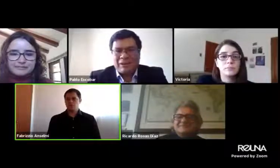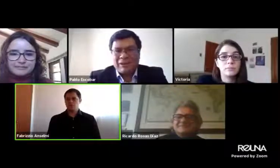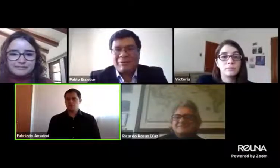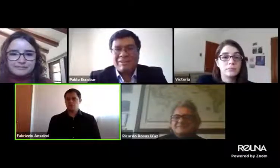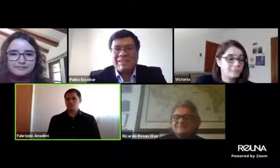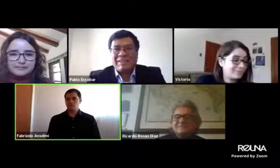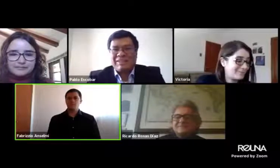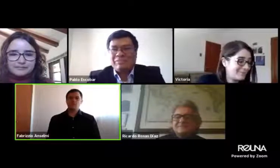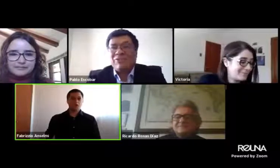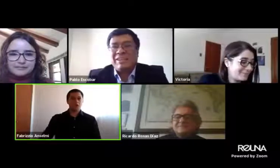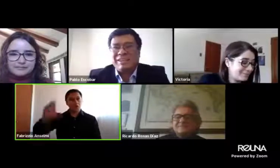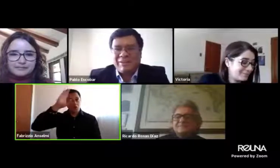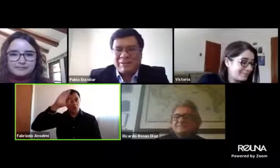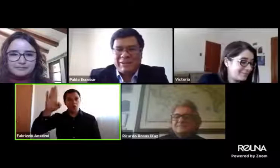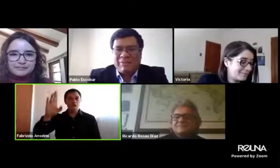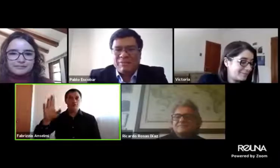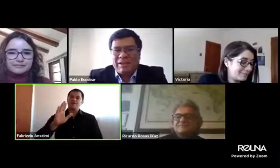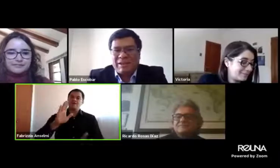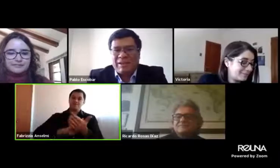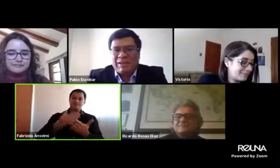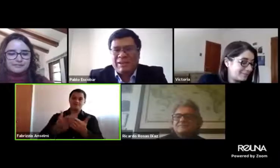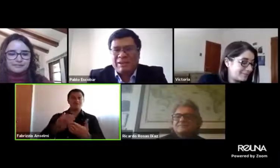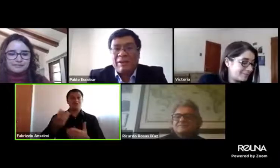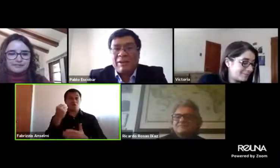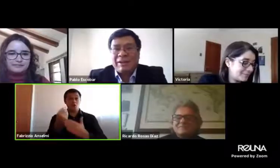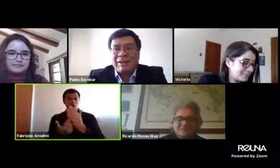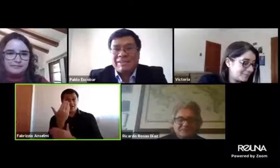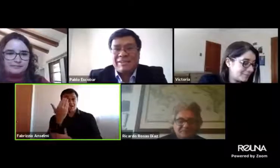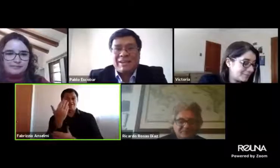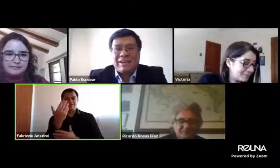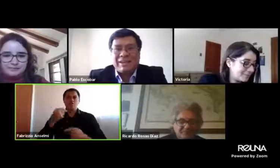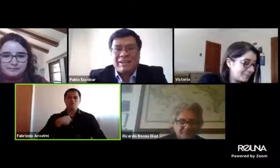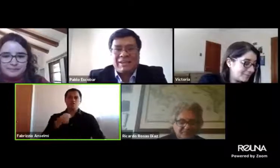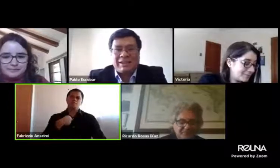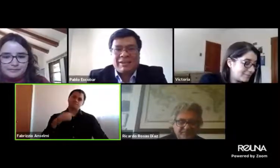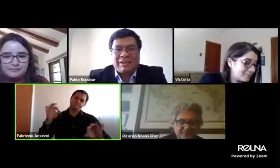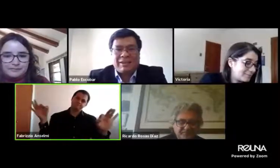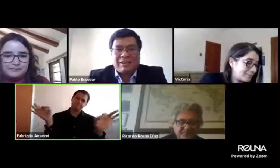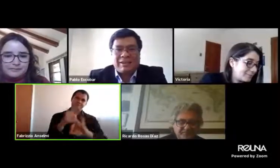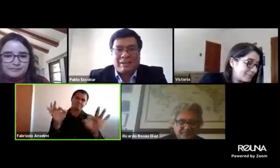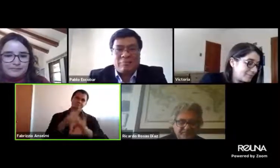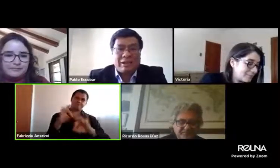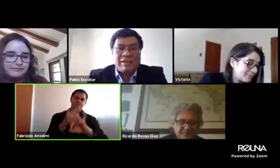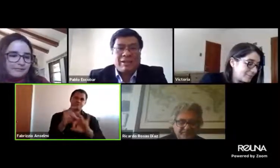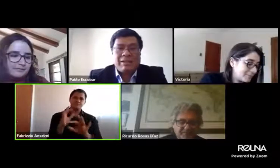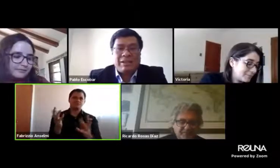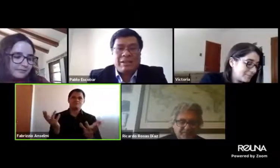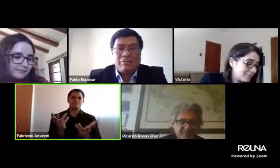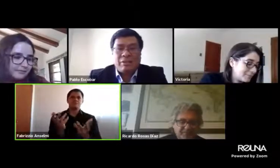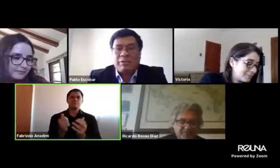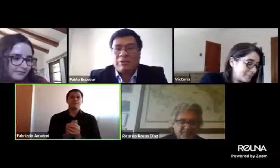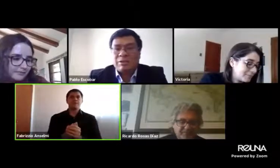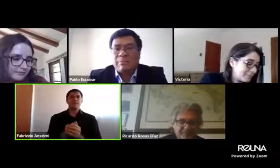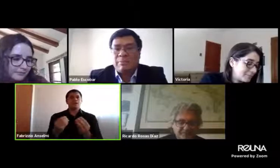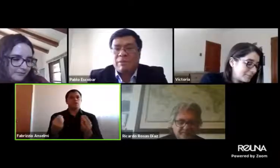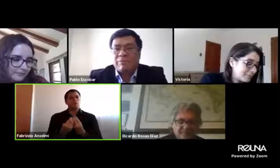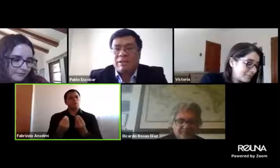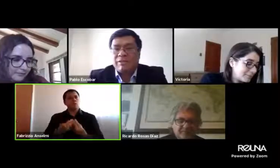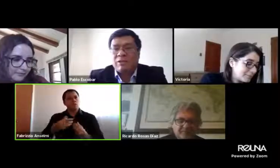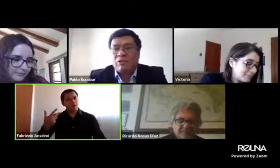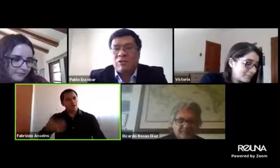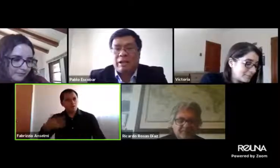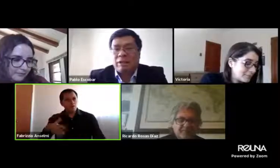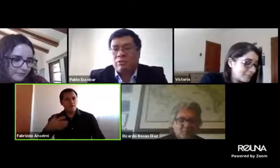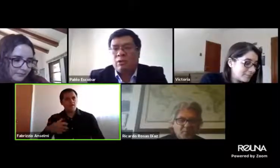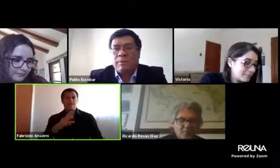Hola, ¿qué tal? Buenas tardes. Buenos días todavía. Yo voy a hablarles acerca de la importancia que tienen los predictores tempranos